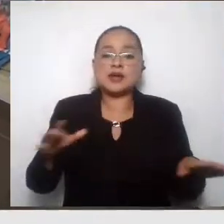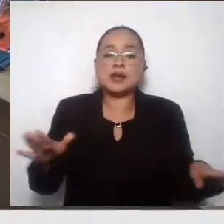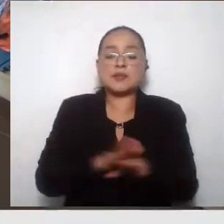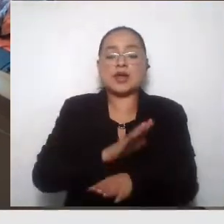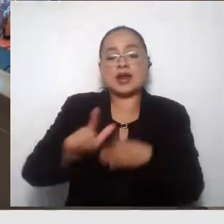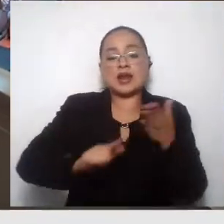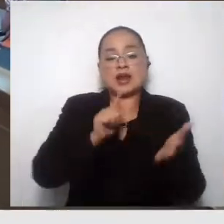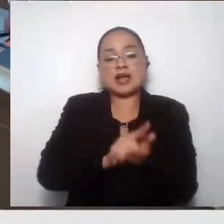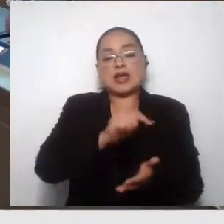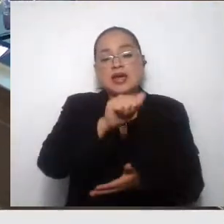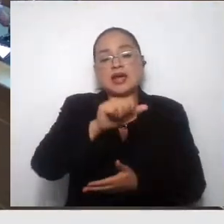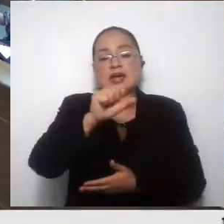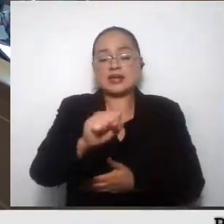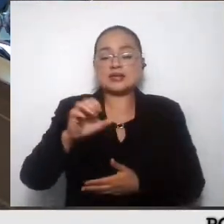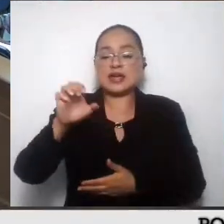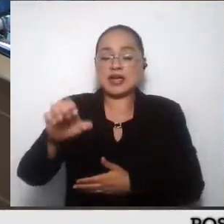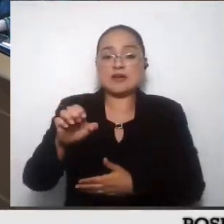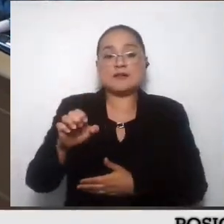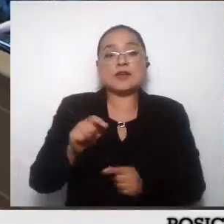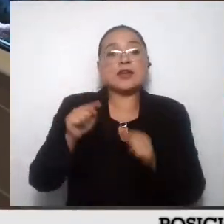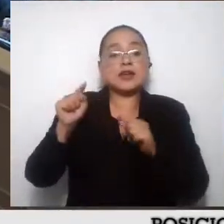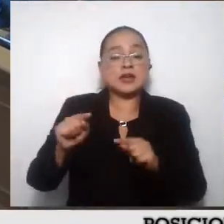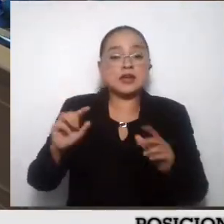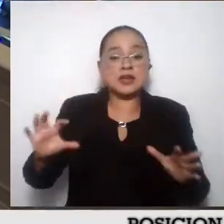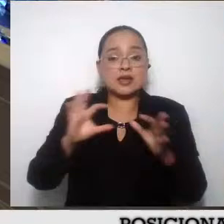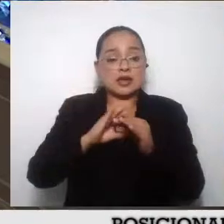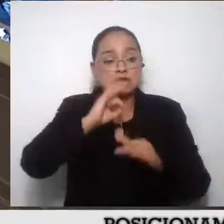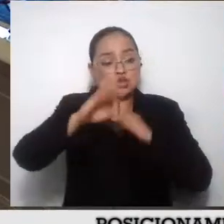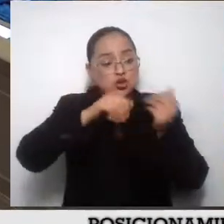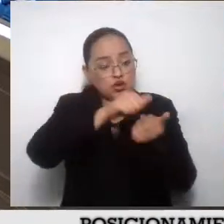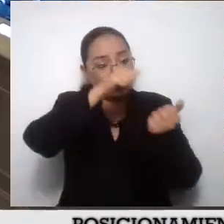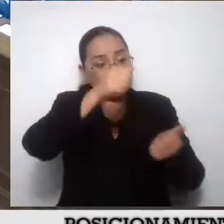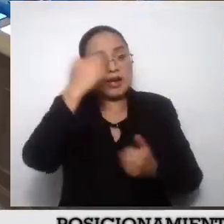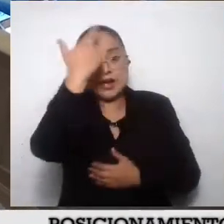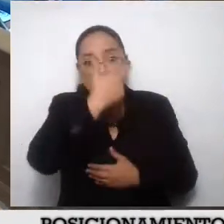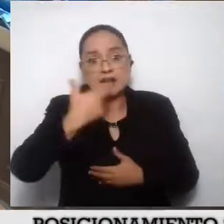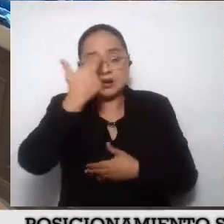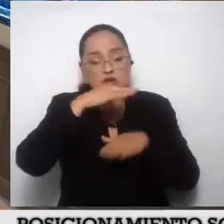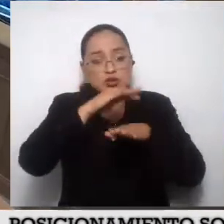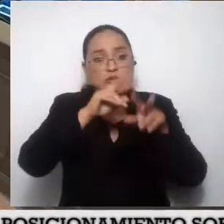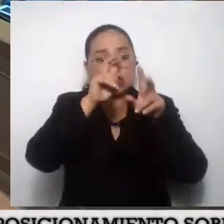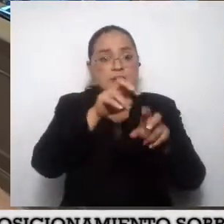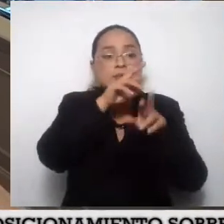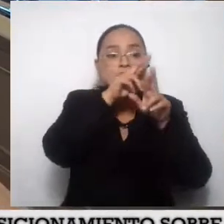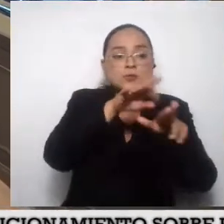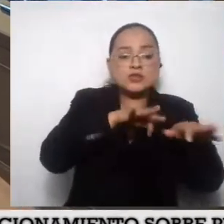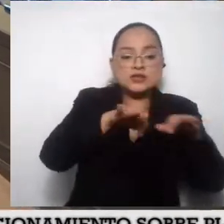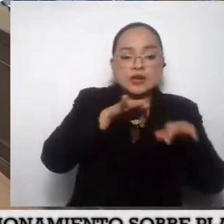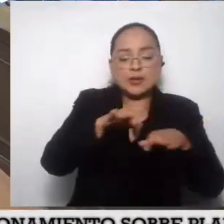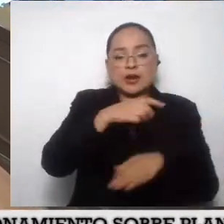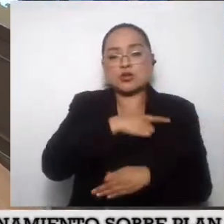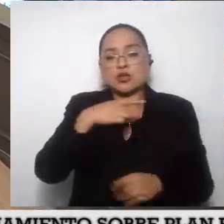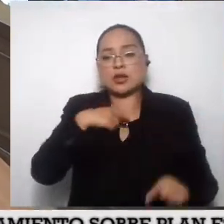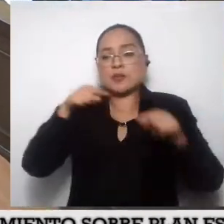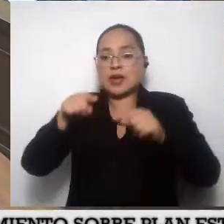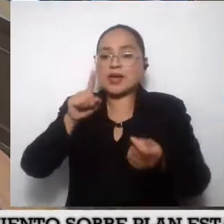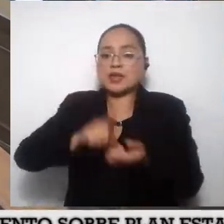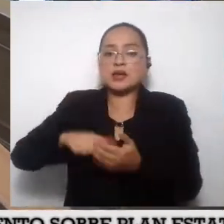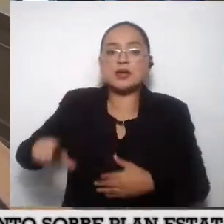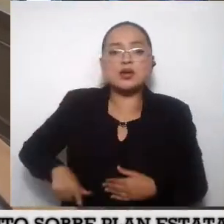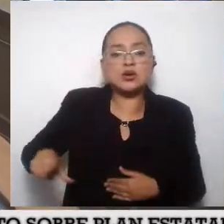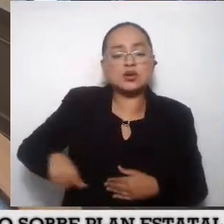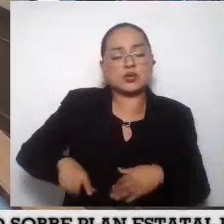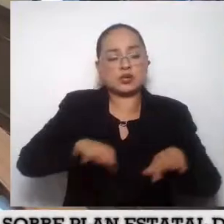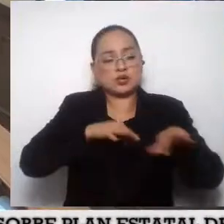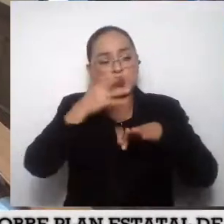Estado para que todas las auditorías con enfoque de desempeño tengan un mayor peso en nuestros funcionarios. No